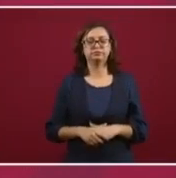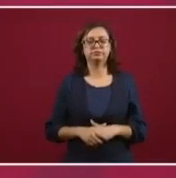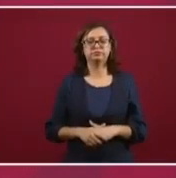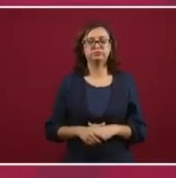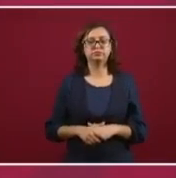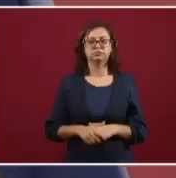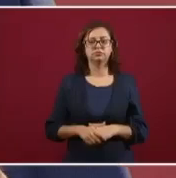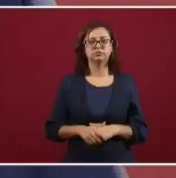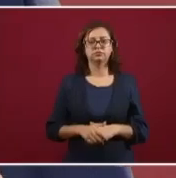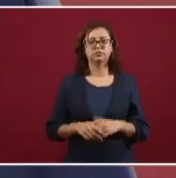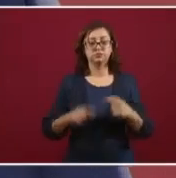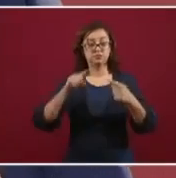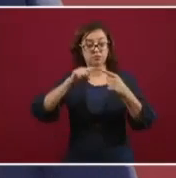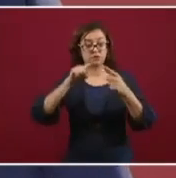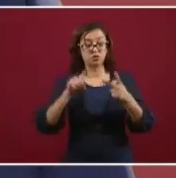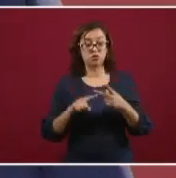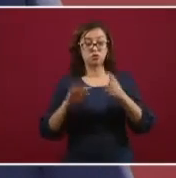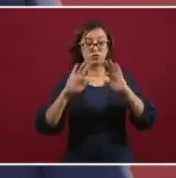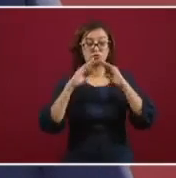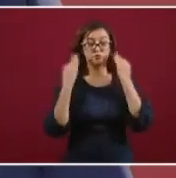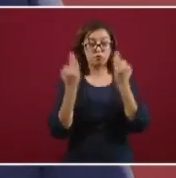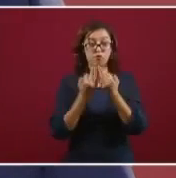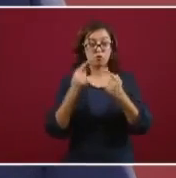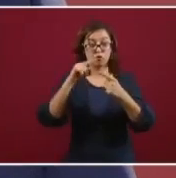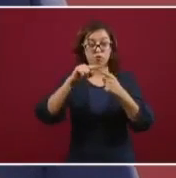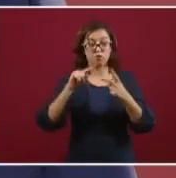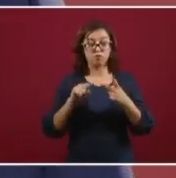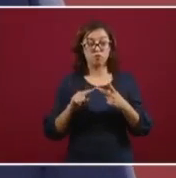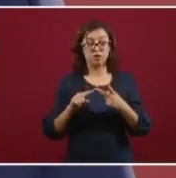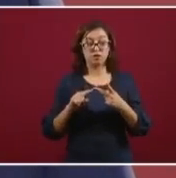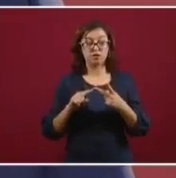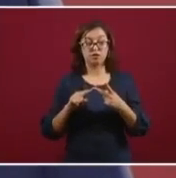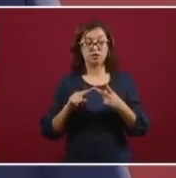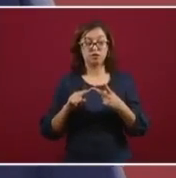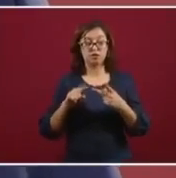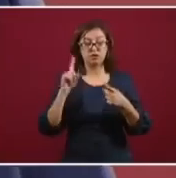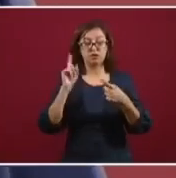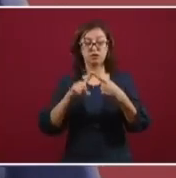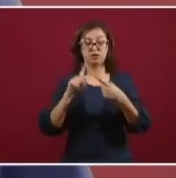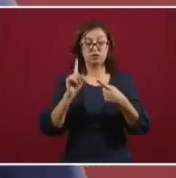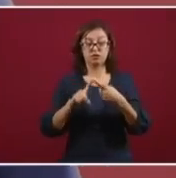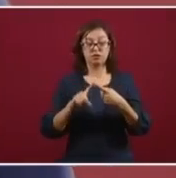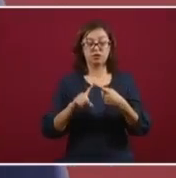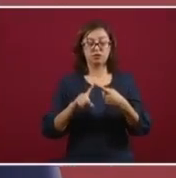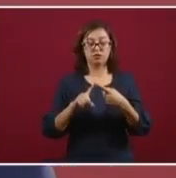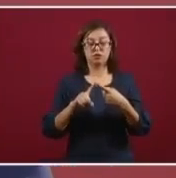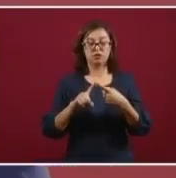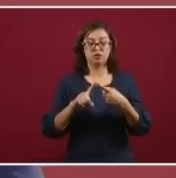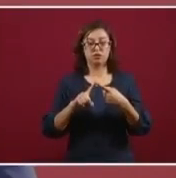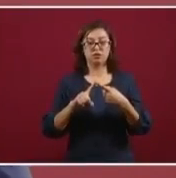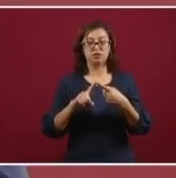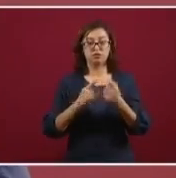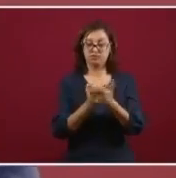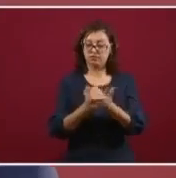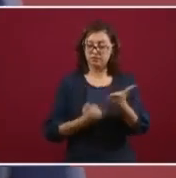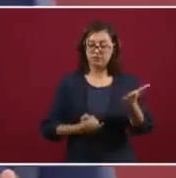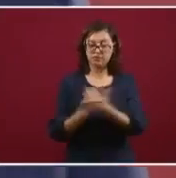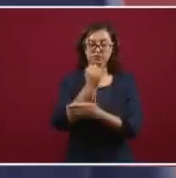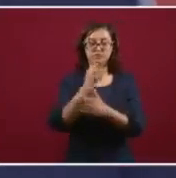Entonces, estas dos medidas, la de convertir en delito grave